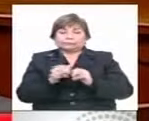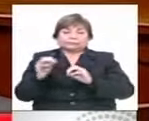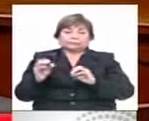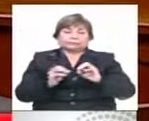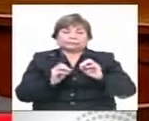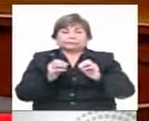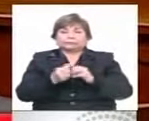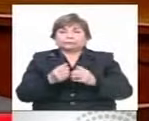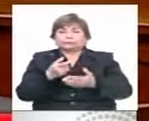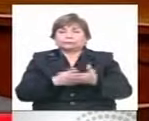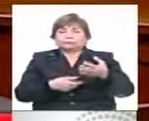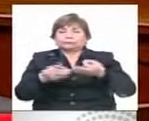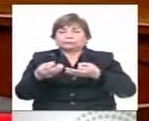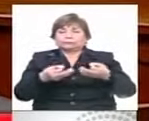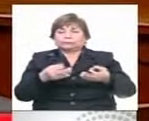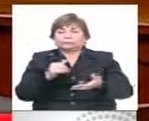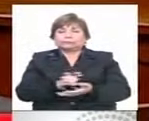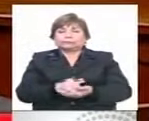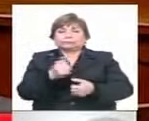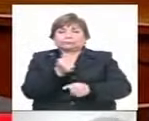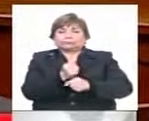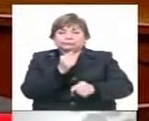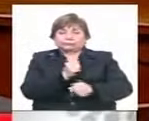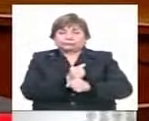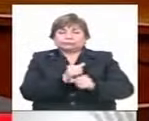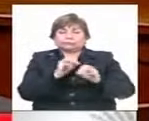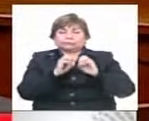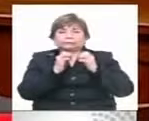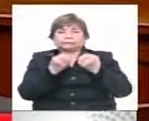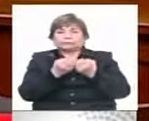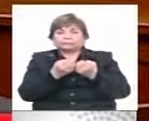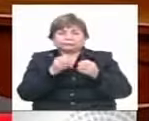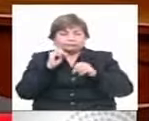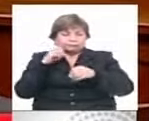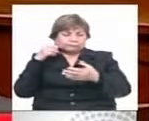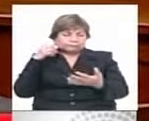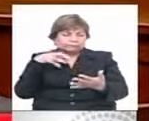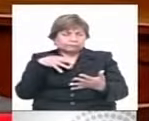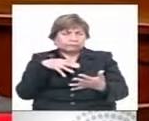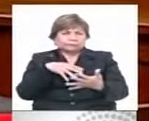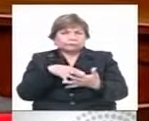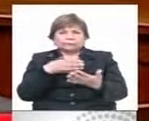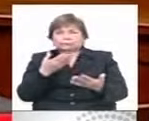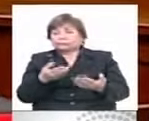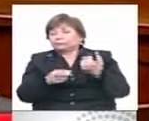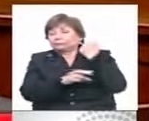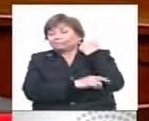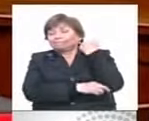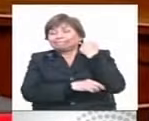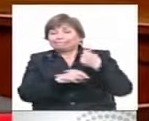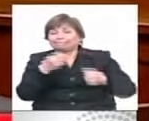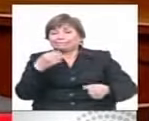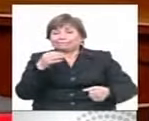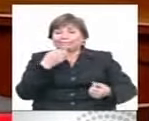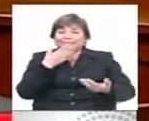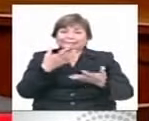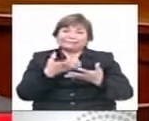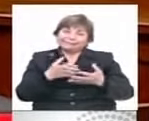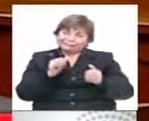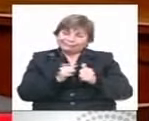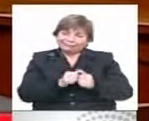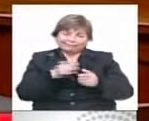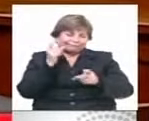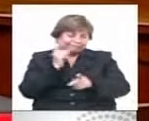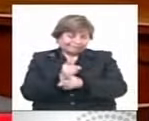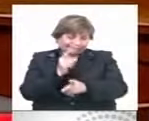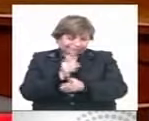a los servicios de inspección del trabajo en los sectores más vulnerables y críticos del país siempre ha sido un problema